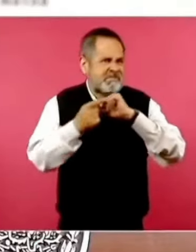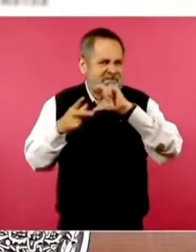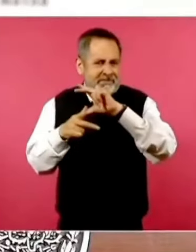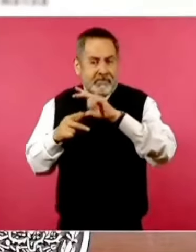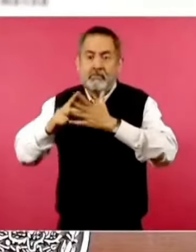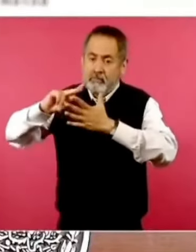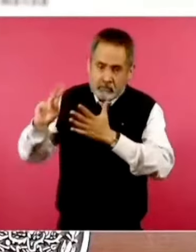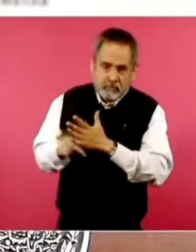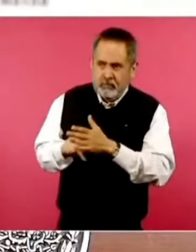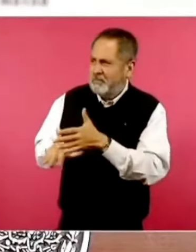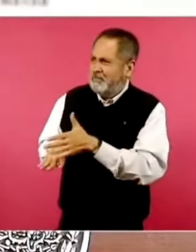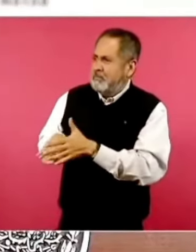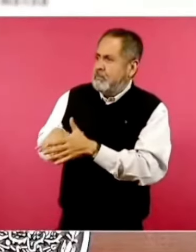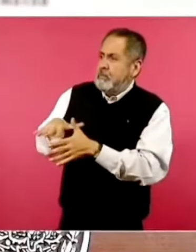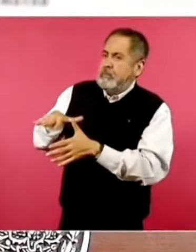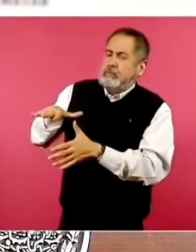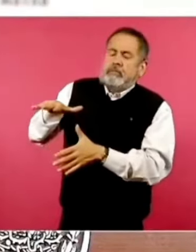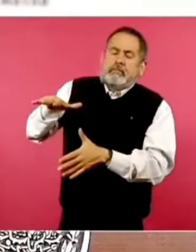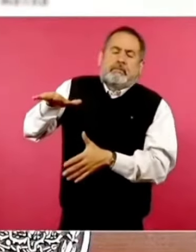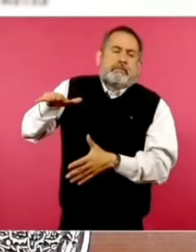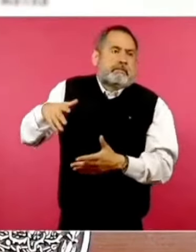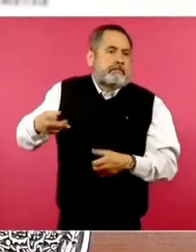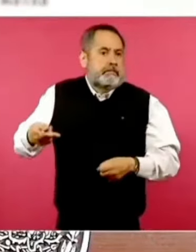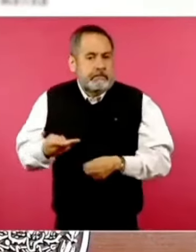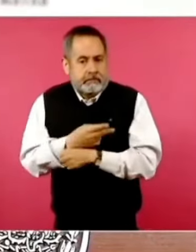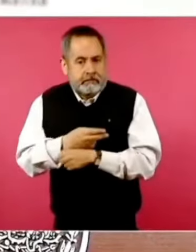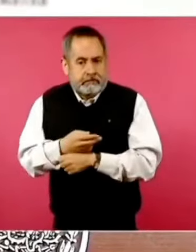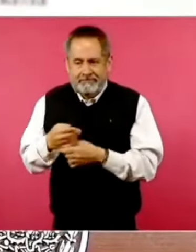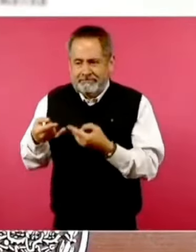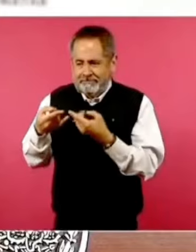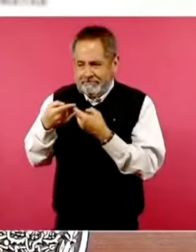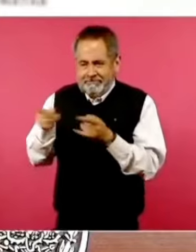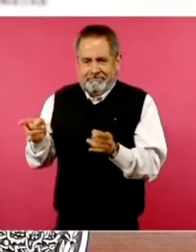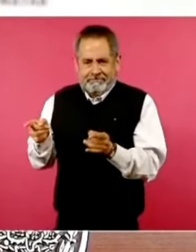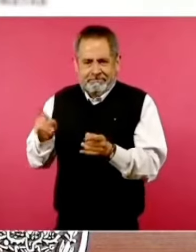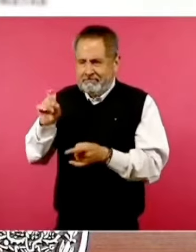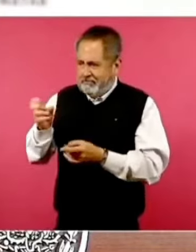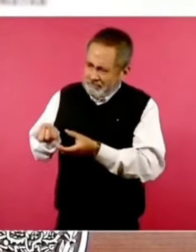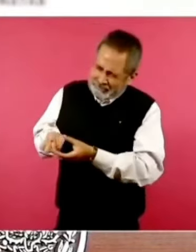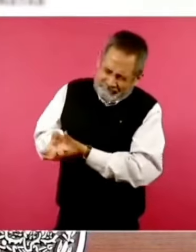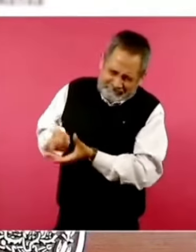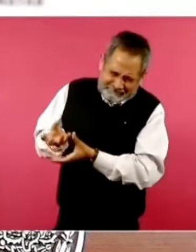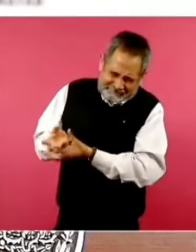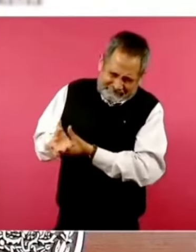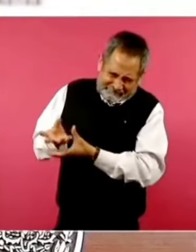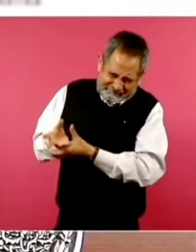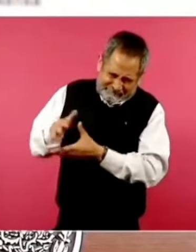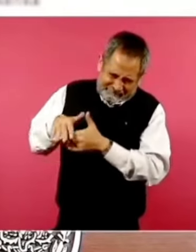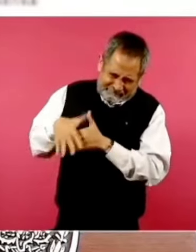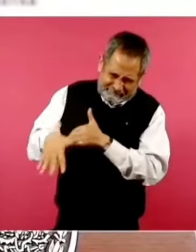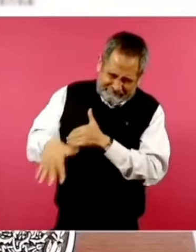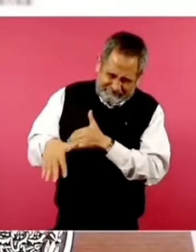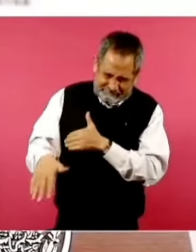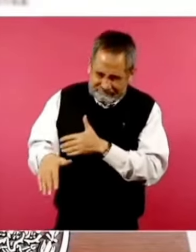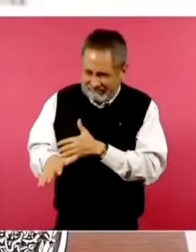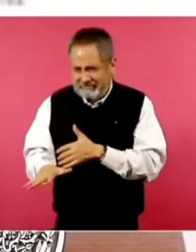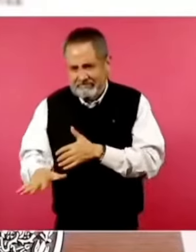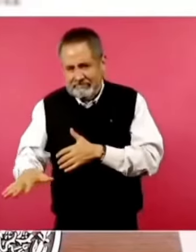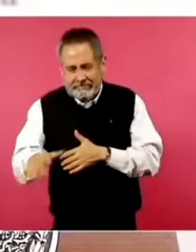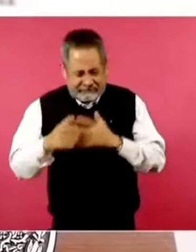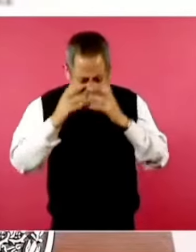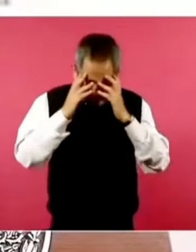huracán tuvimos que tomar una decisión afortunadamente nos funcionó porque si no se